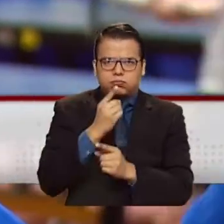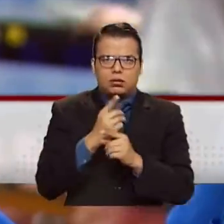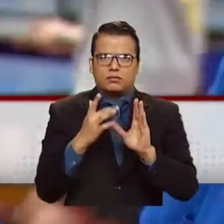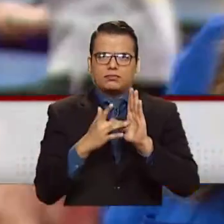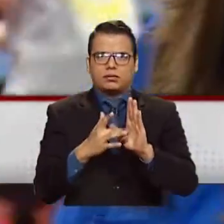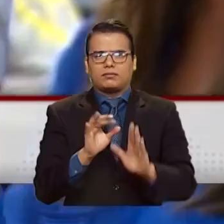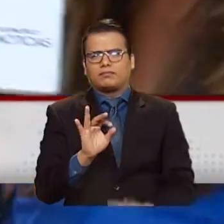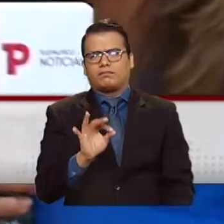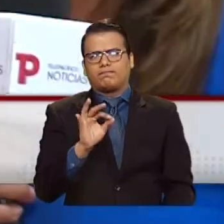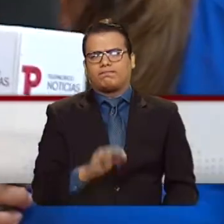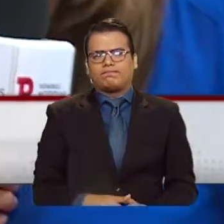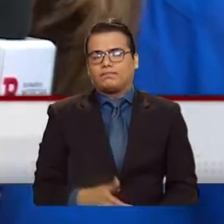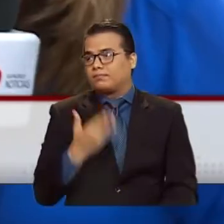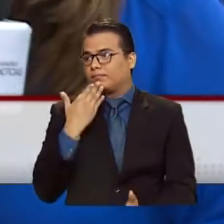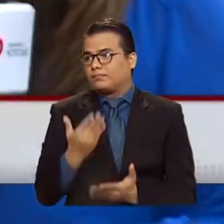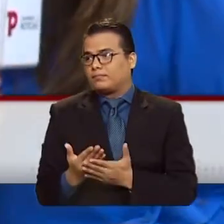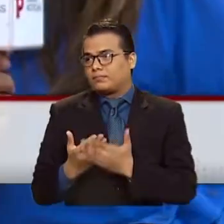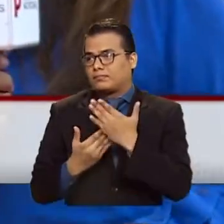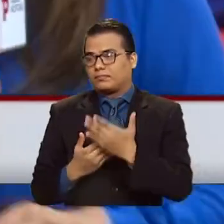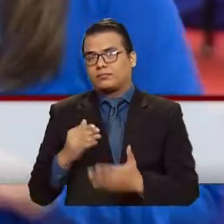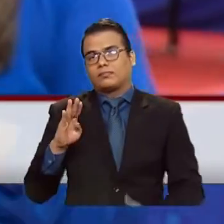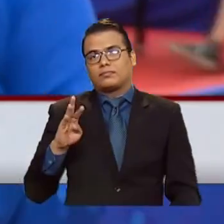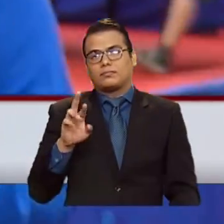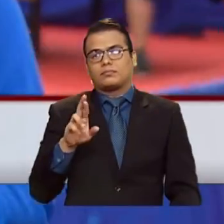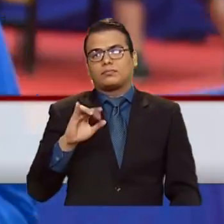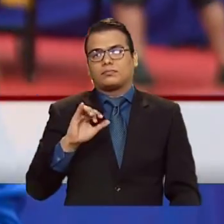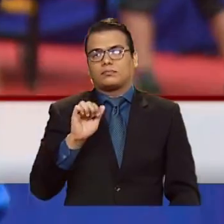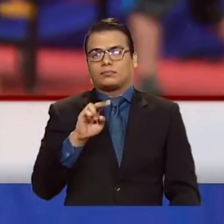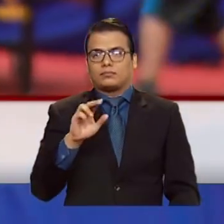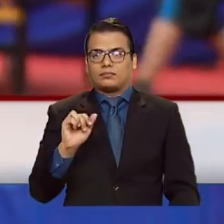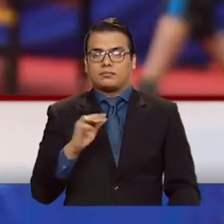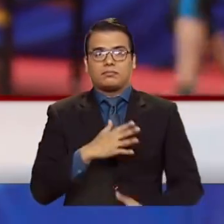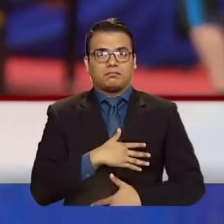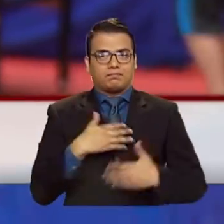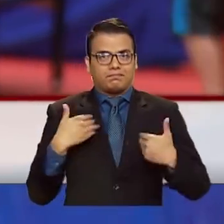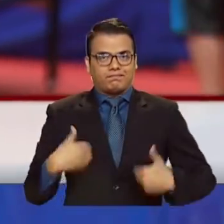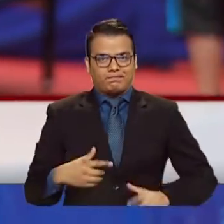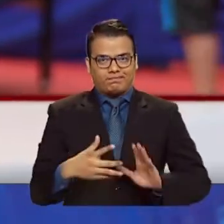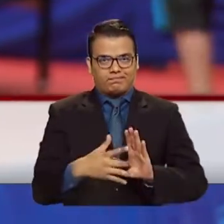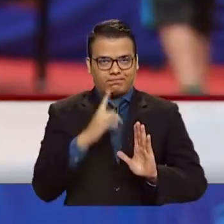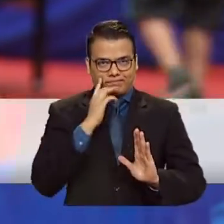nosotras. Muchísimas gracias, Briani. Esta es toda la información